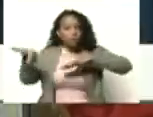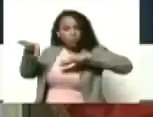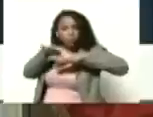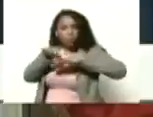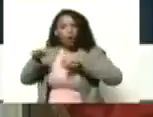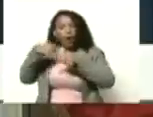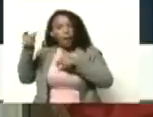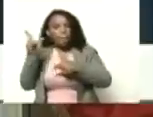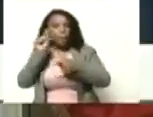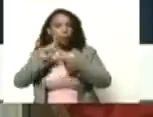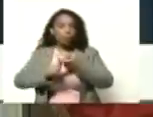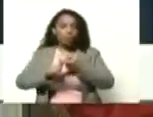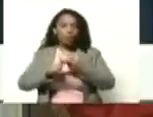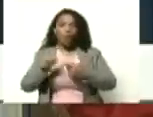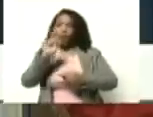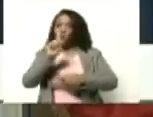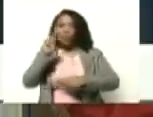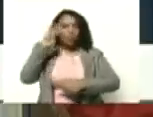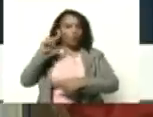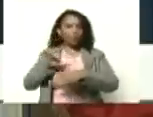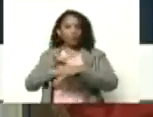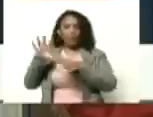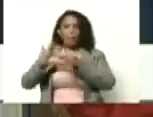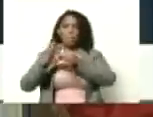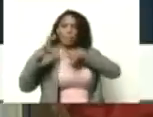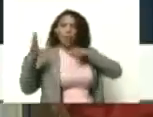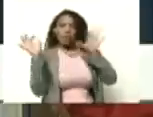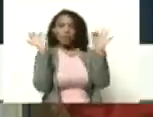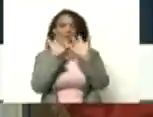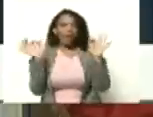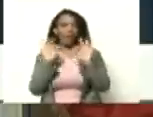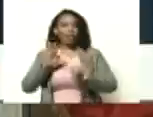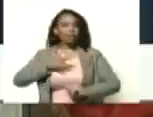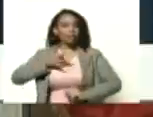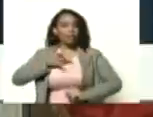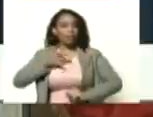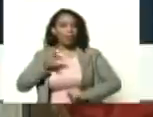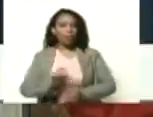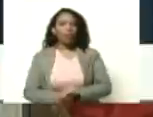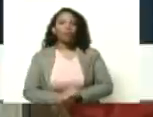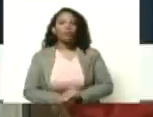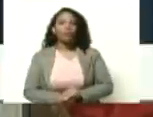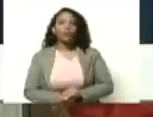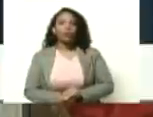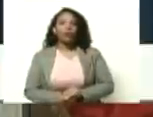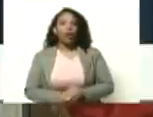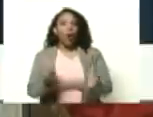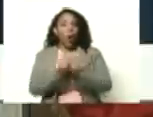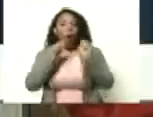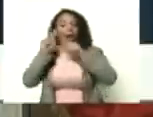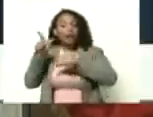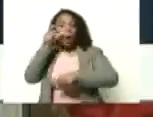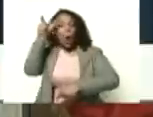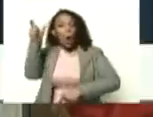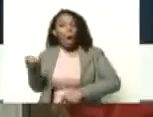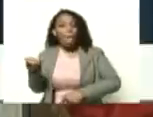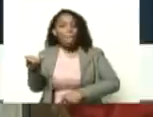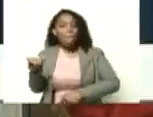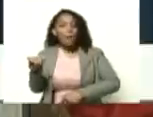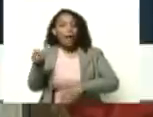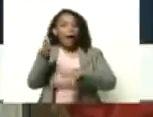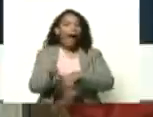lang nunca dejó de tener una relación sentimental con este sujeto con